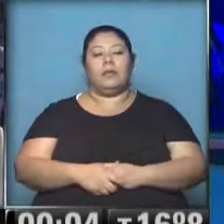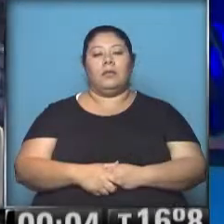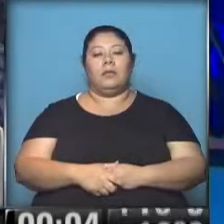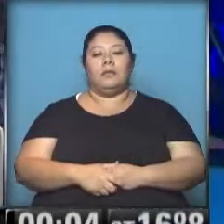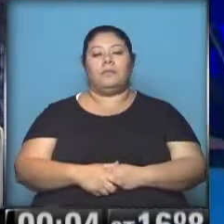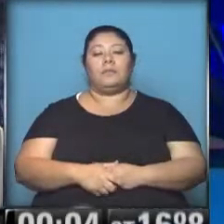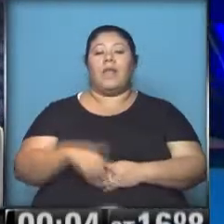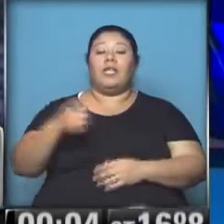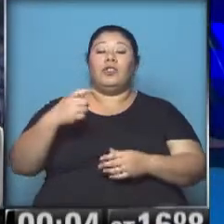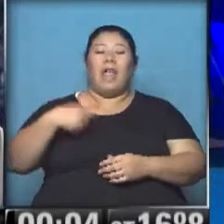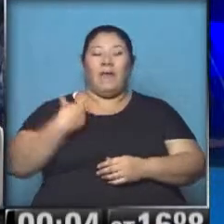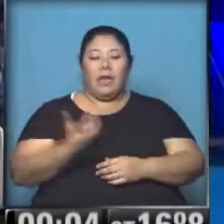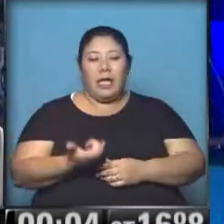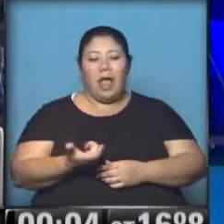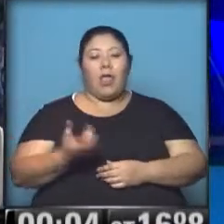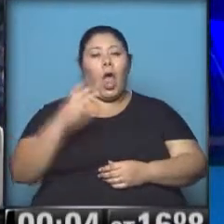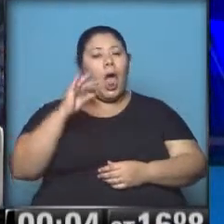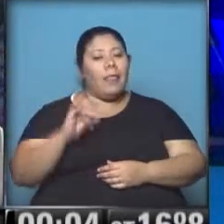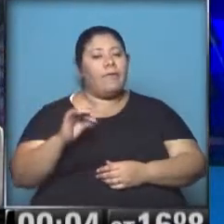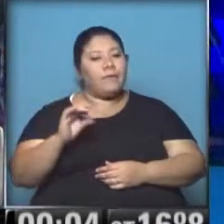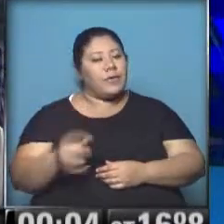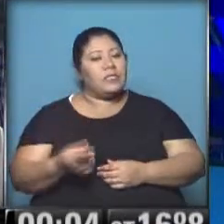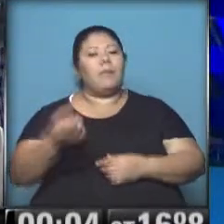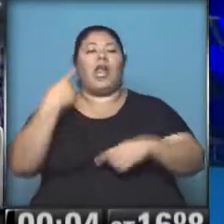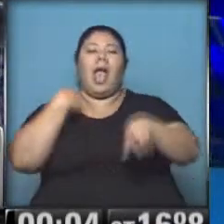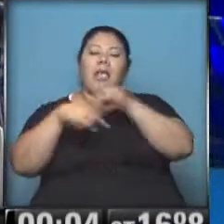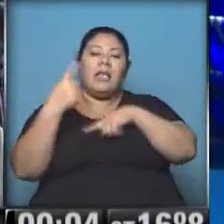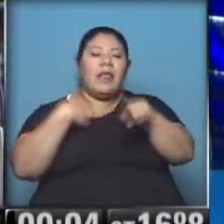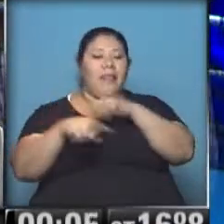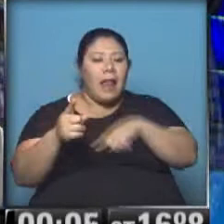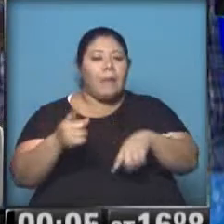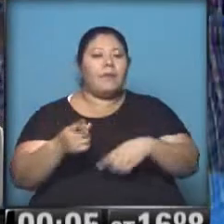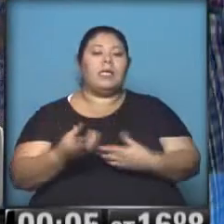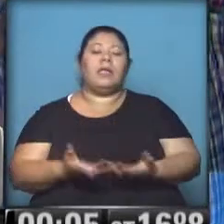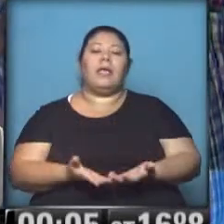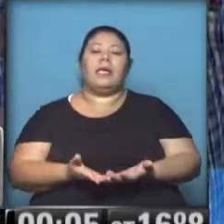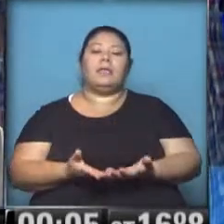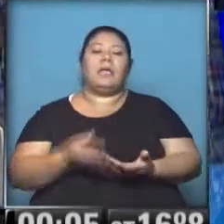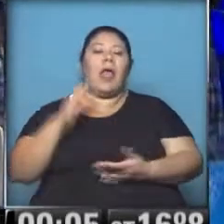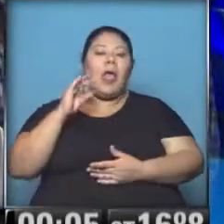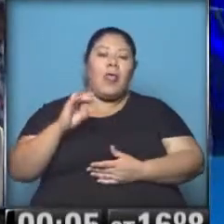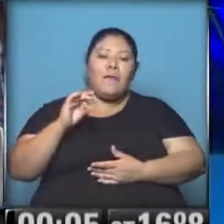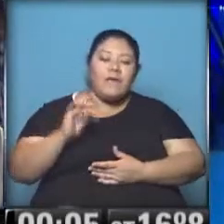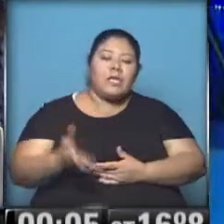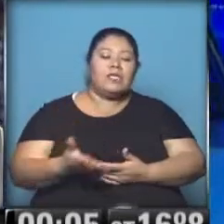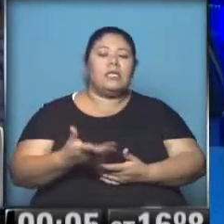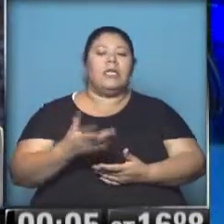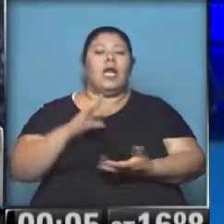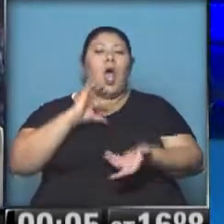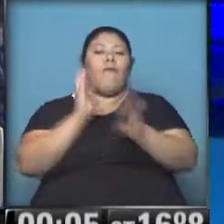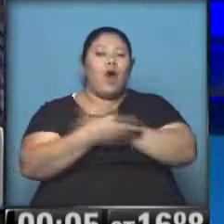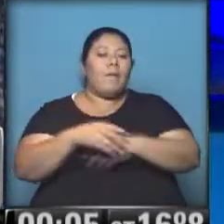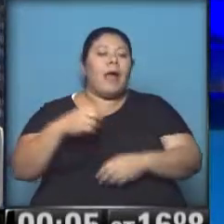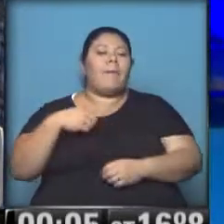a los afiliados PAMI se les hace muy difícil, digamos, porque hay trámites que, bueno, evidentemente habrá que hacerlos, digo, porque todavía no se han encontrado formas mejores, pero que hacen,